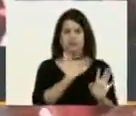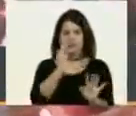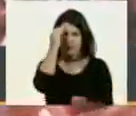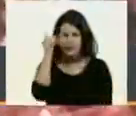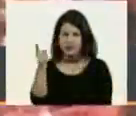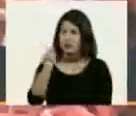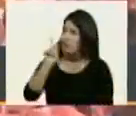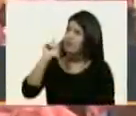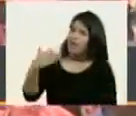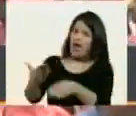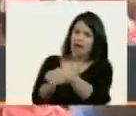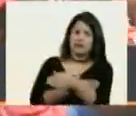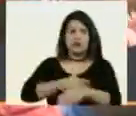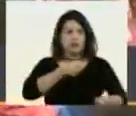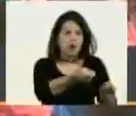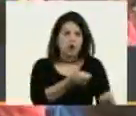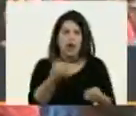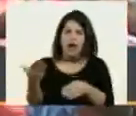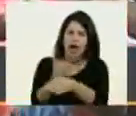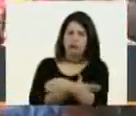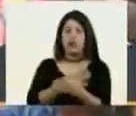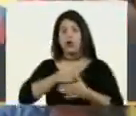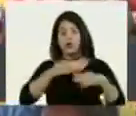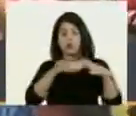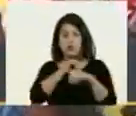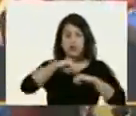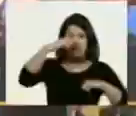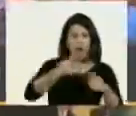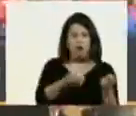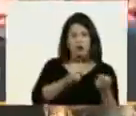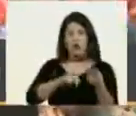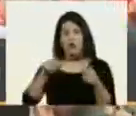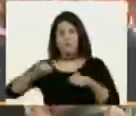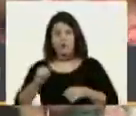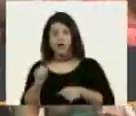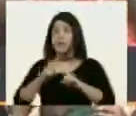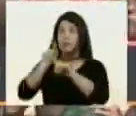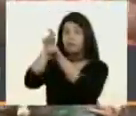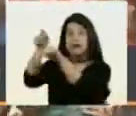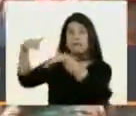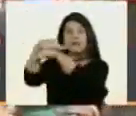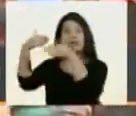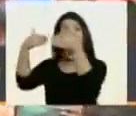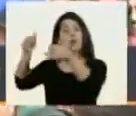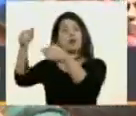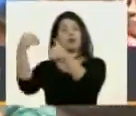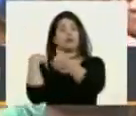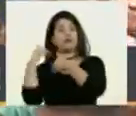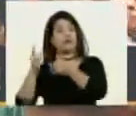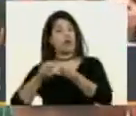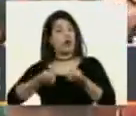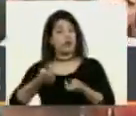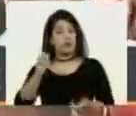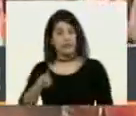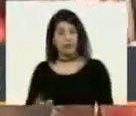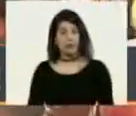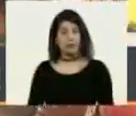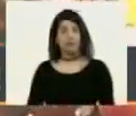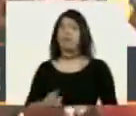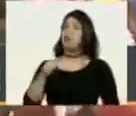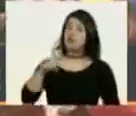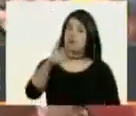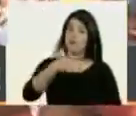actuar. Los organismos de seguridad hacen su parte, pero la fiscalía también tiene que hacer su parte. No puede haber justicia en este país si no hay